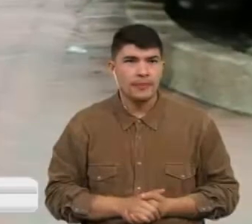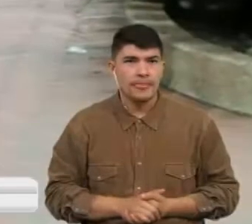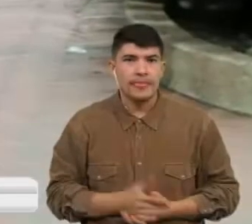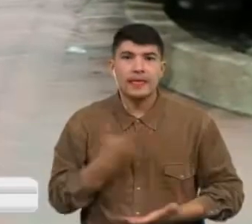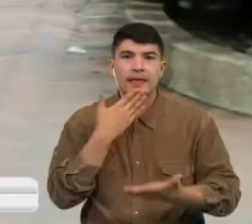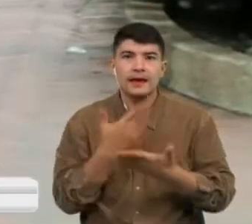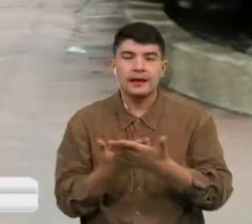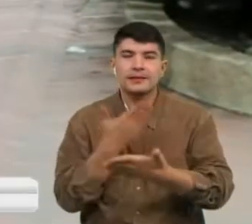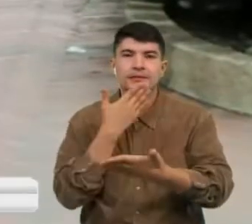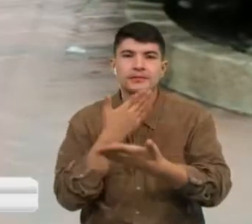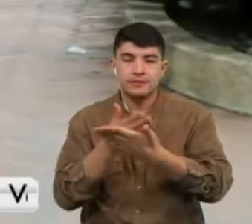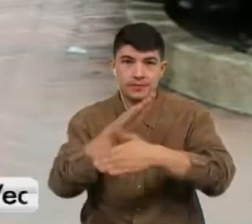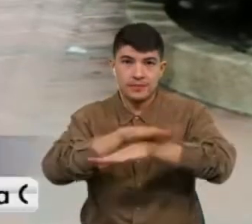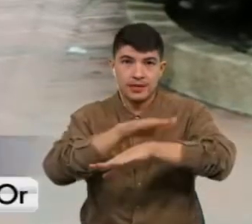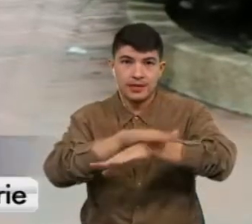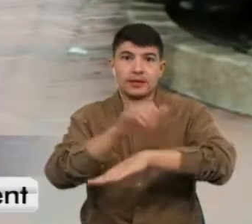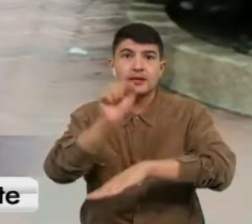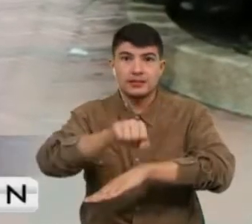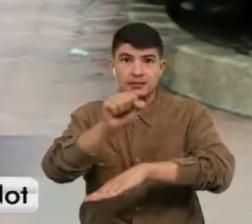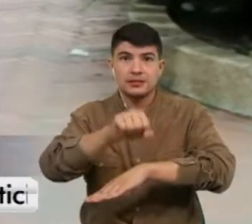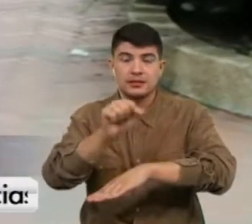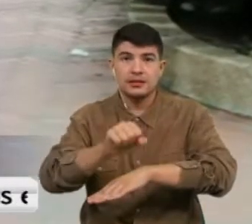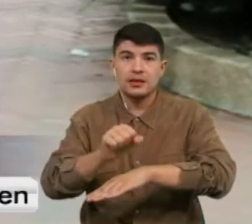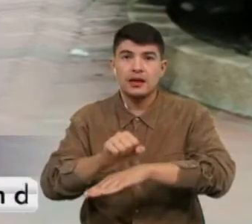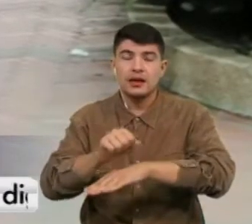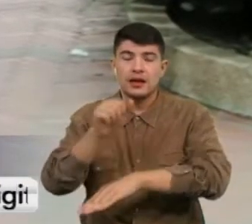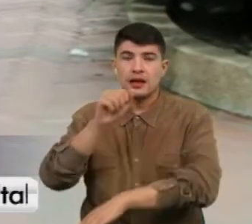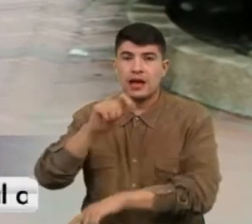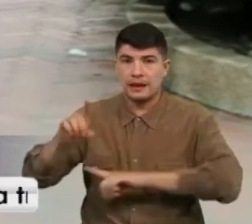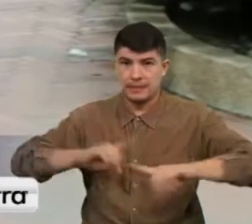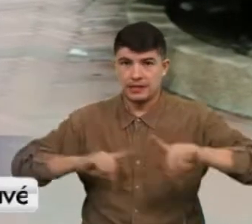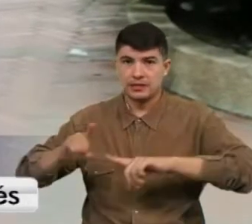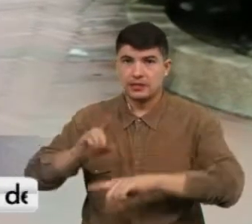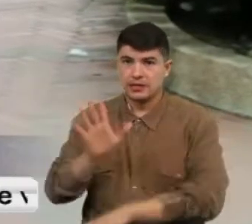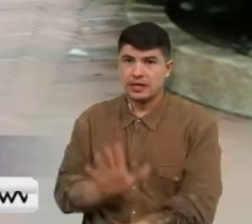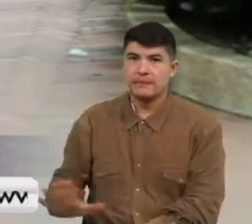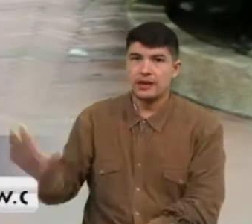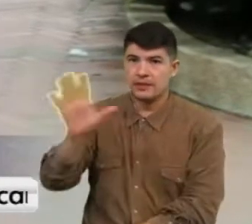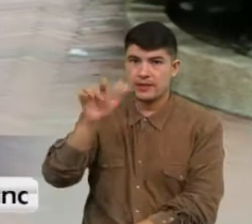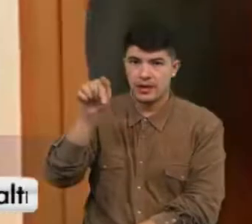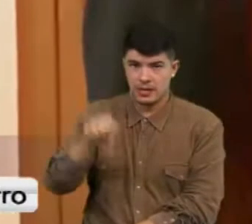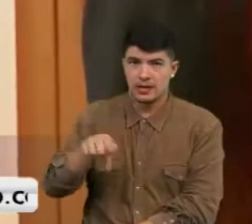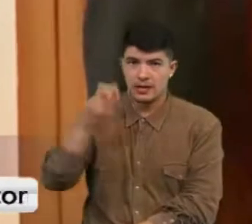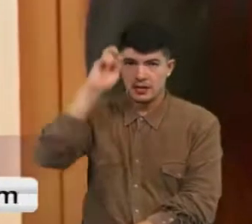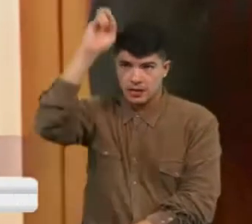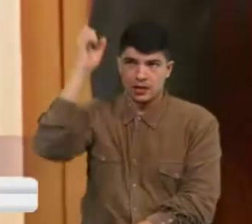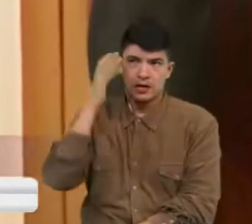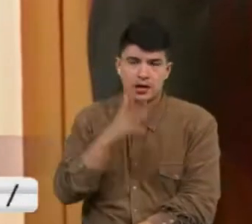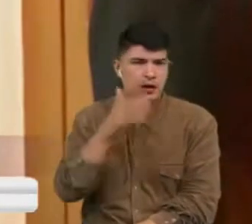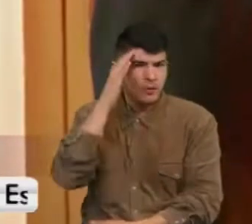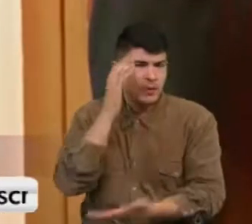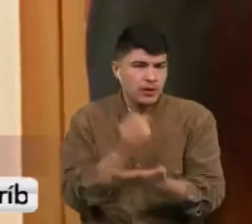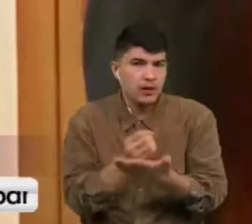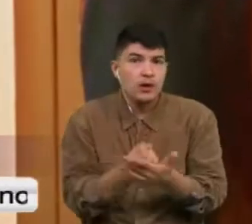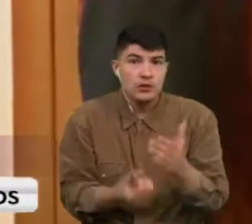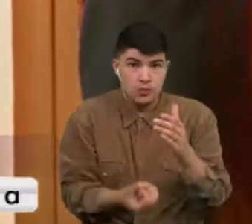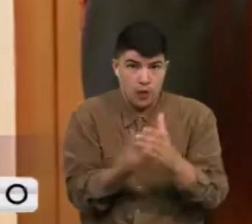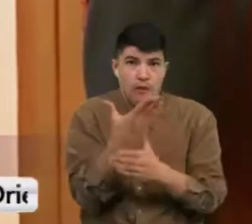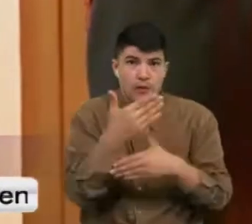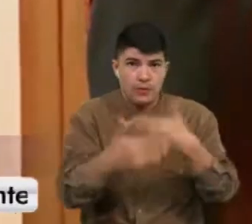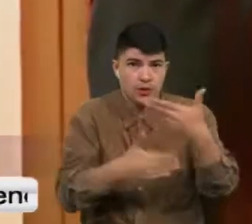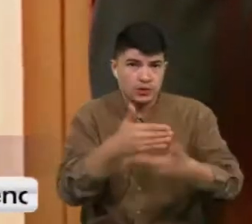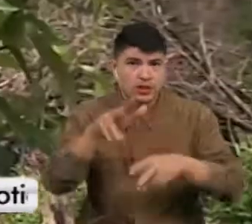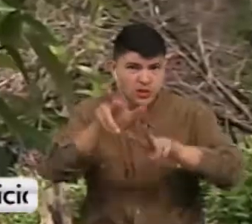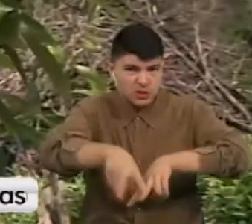Gracias, muy buenas tardes. Pues efectivamente en la administración departamental hoy aclaró el gobernador del norte de Santander que las expectativas de la nueva etapa de erradicación